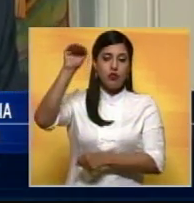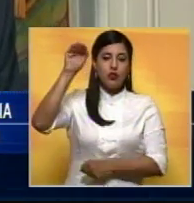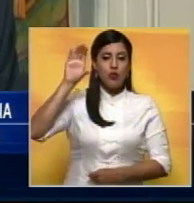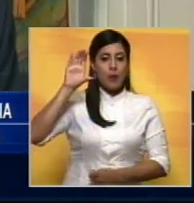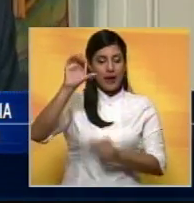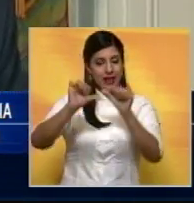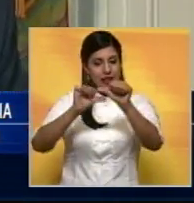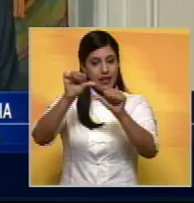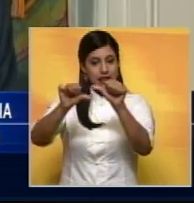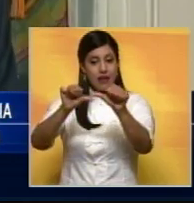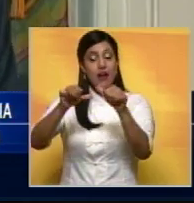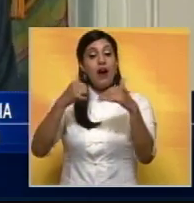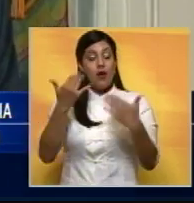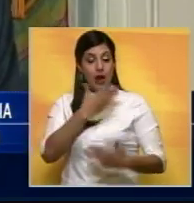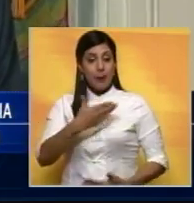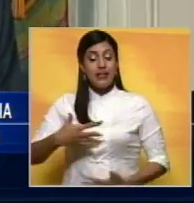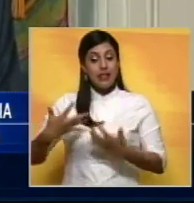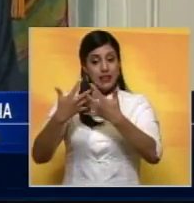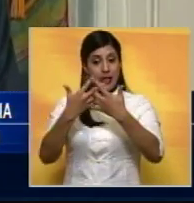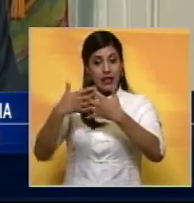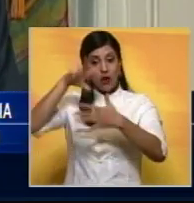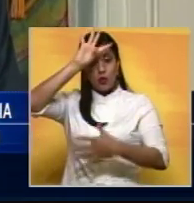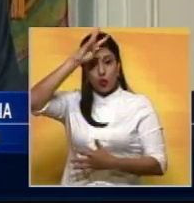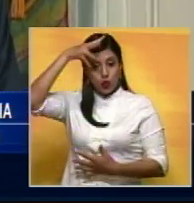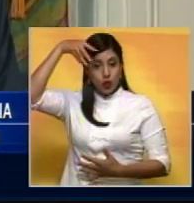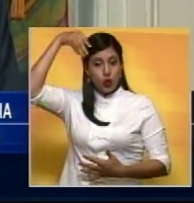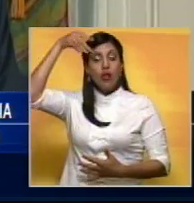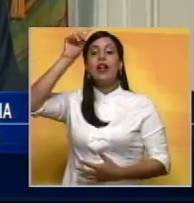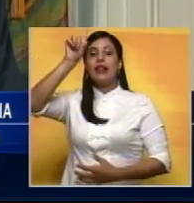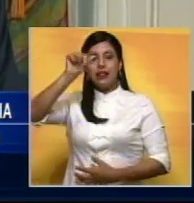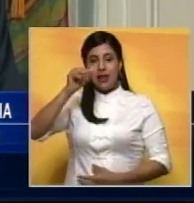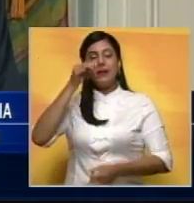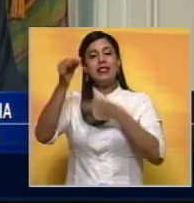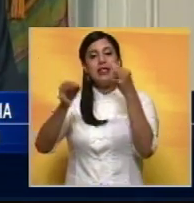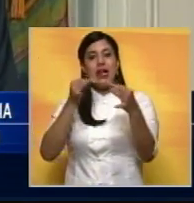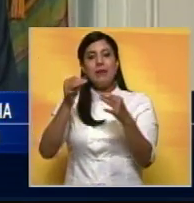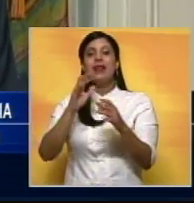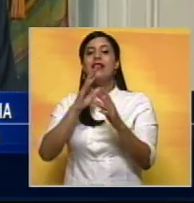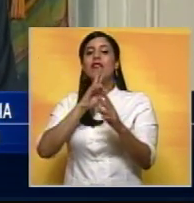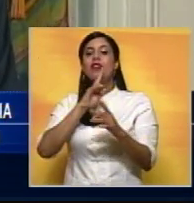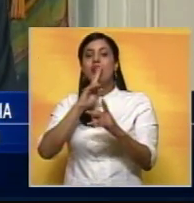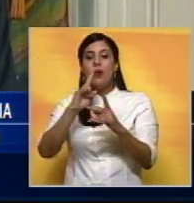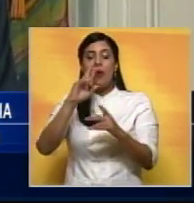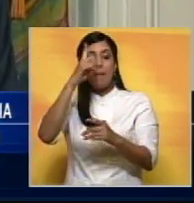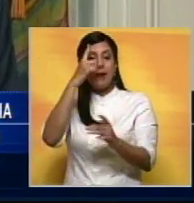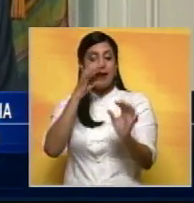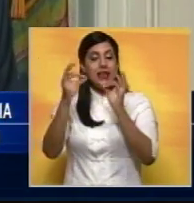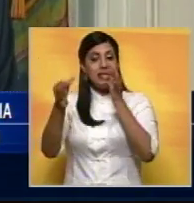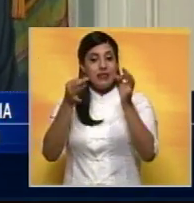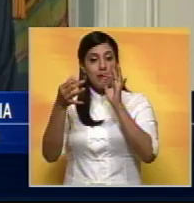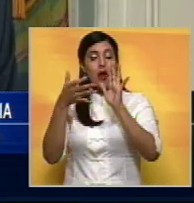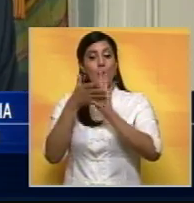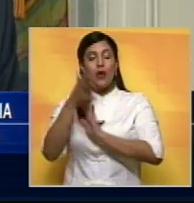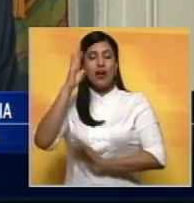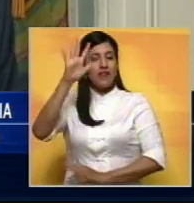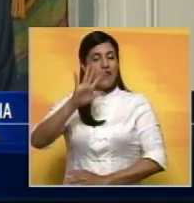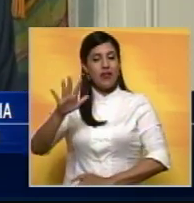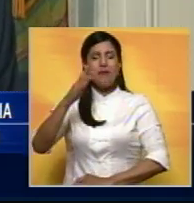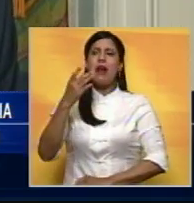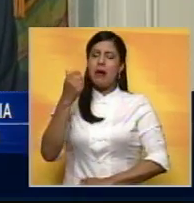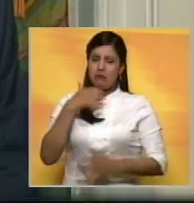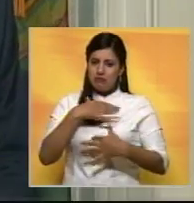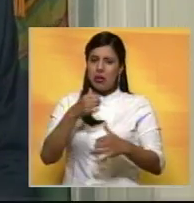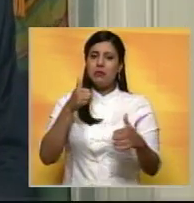esta generación. El presidente de Estados Unidos, Donald Trump, también se pronunció ante los resultados de la primera ronda, a la que consideró como